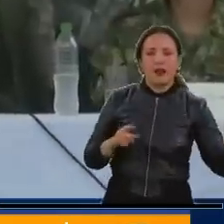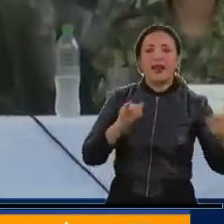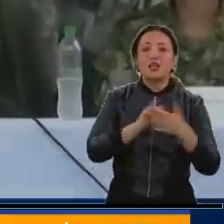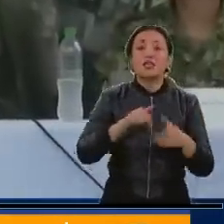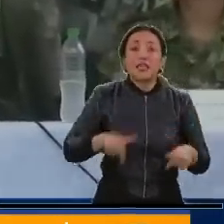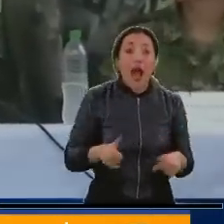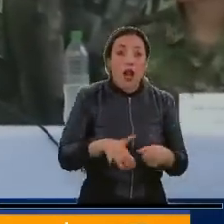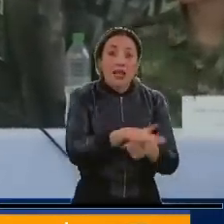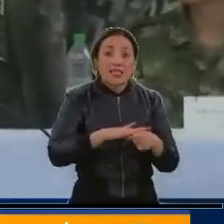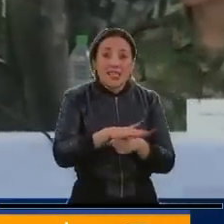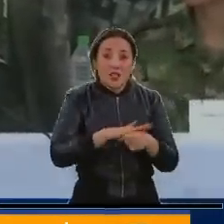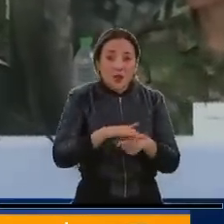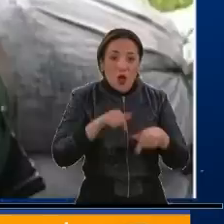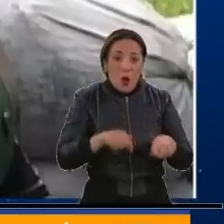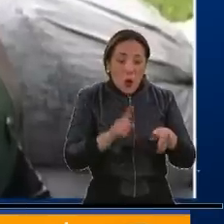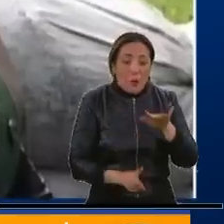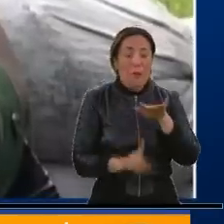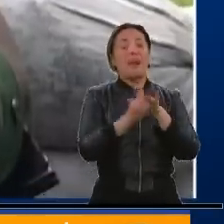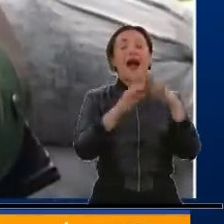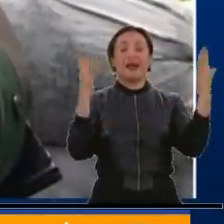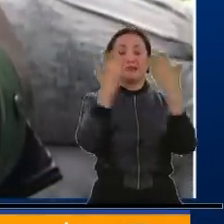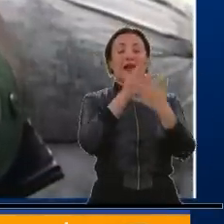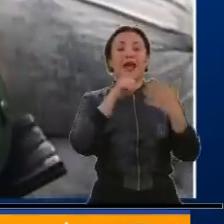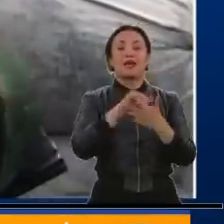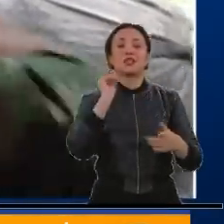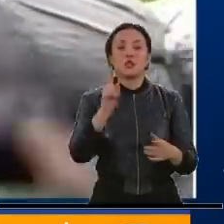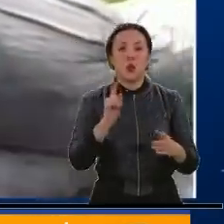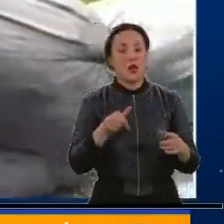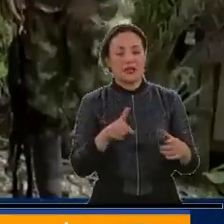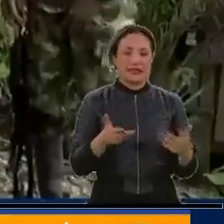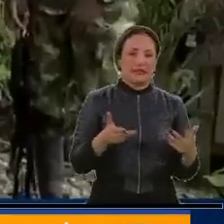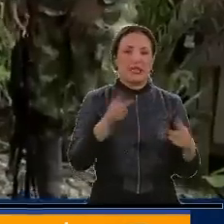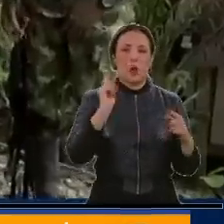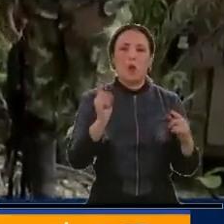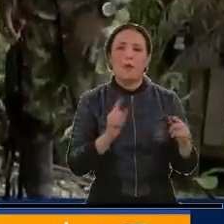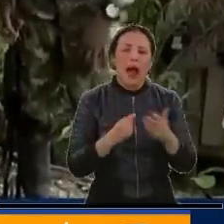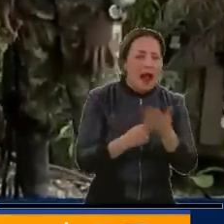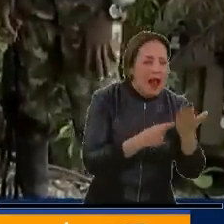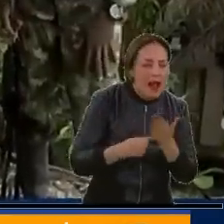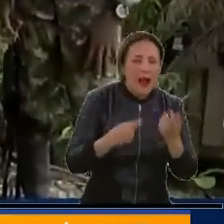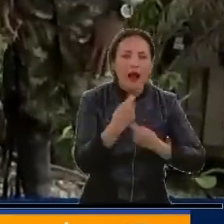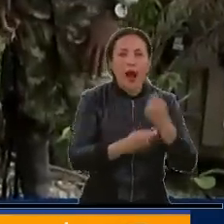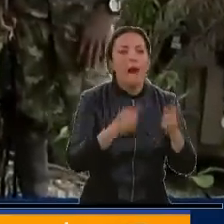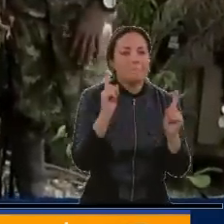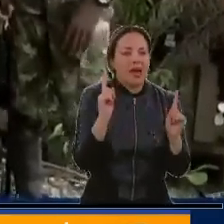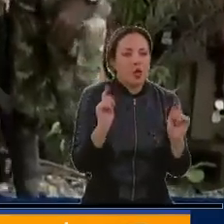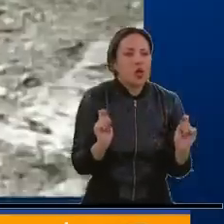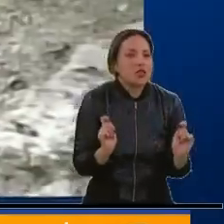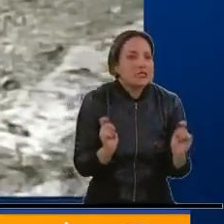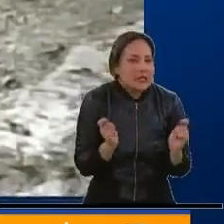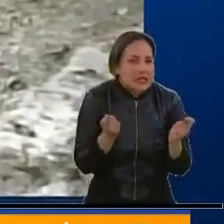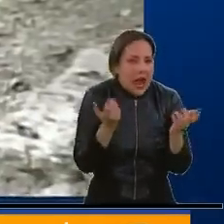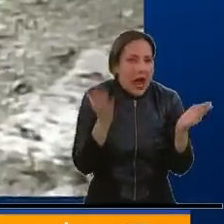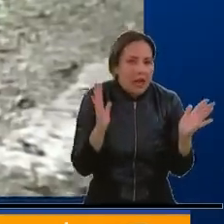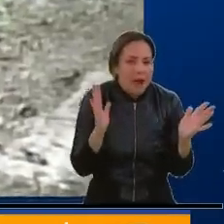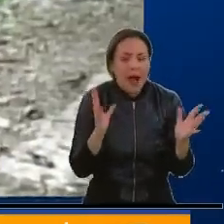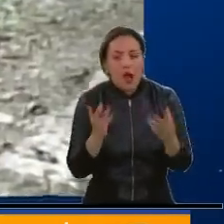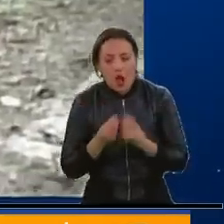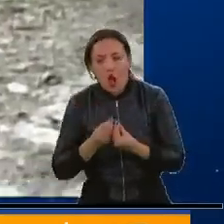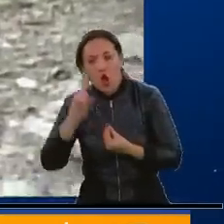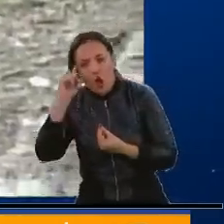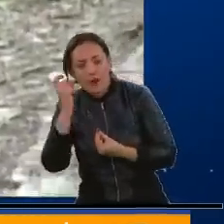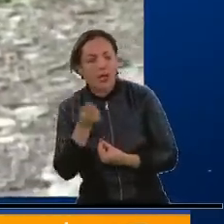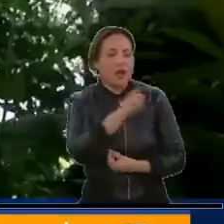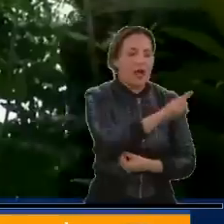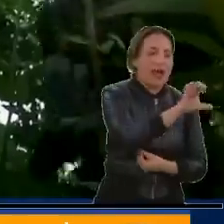la negociación, este momento difícil que ha tenido la negociación, creo que lo están salvando del lado del gobierno y del lado